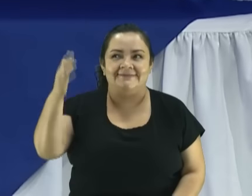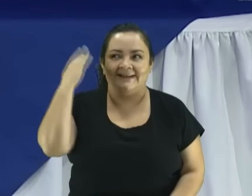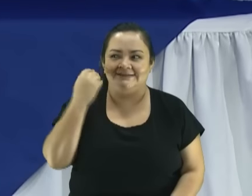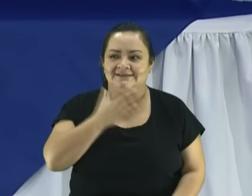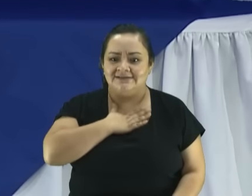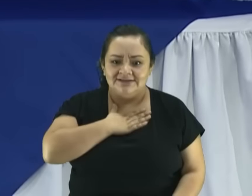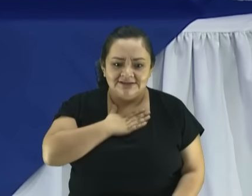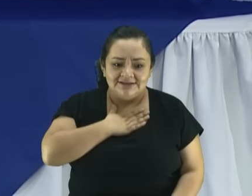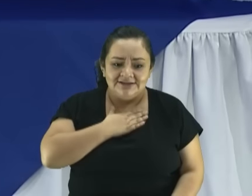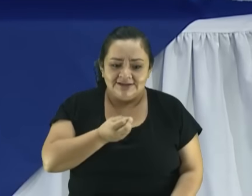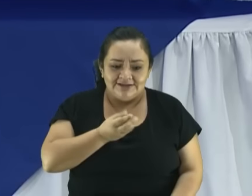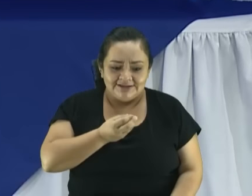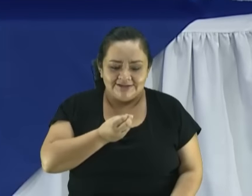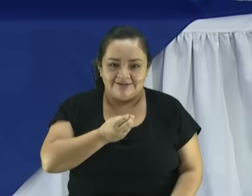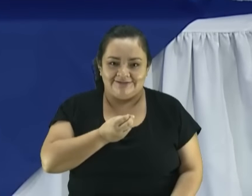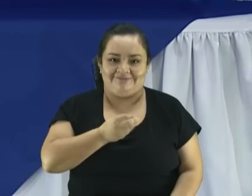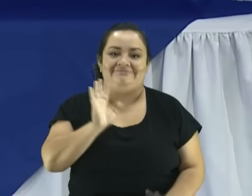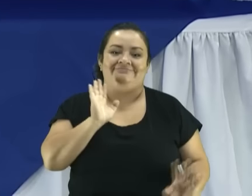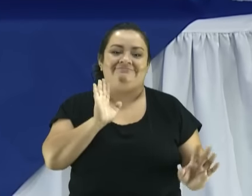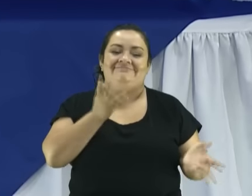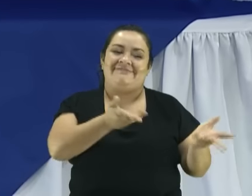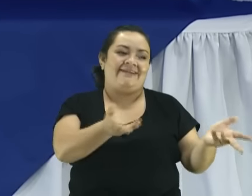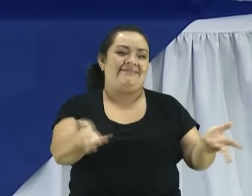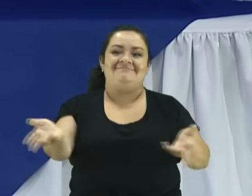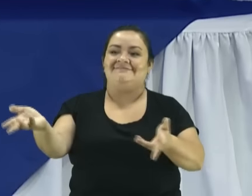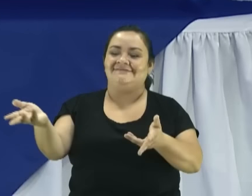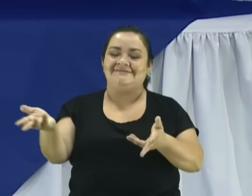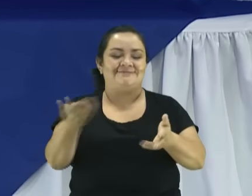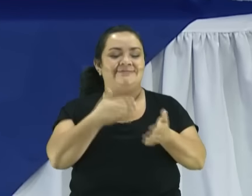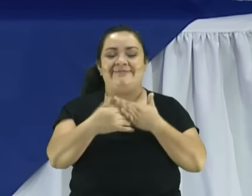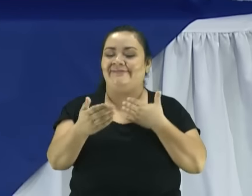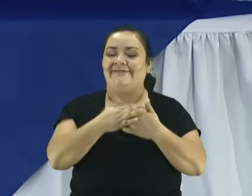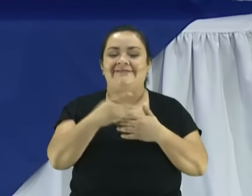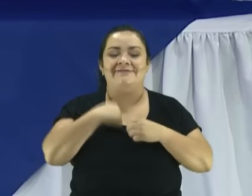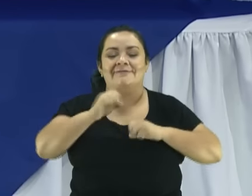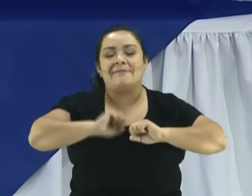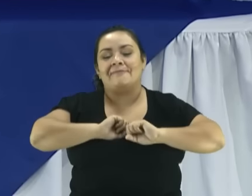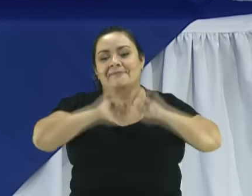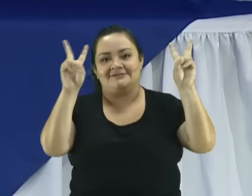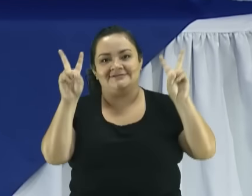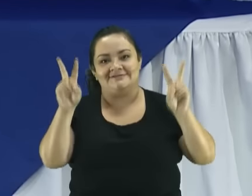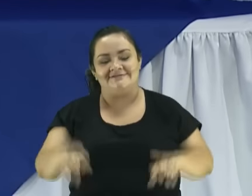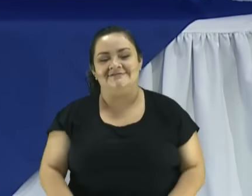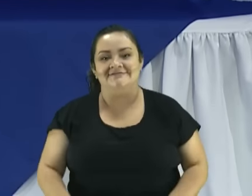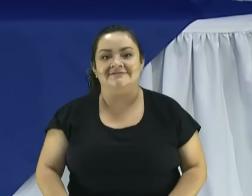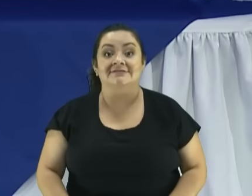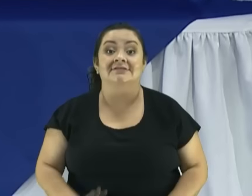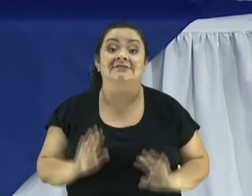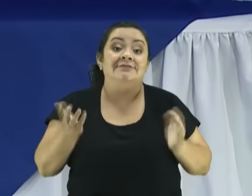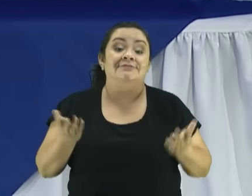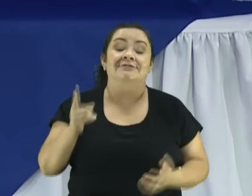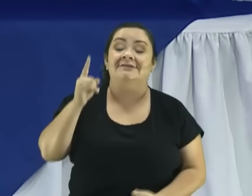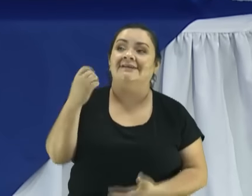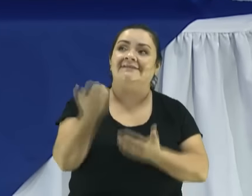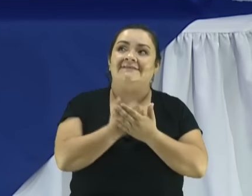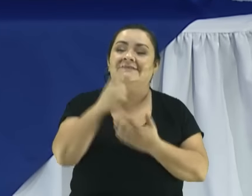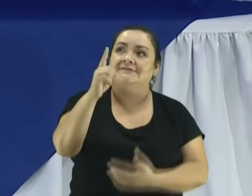te dijera me voy me quedo hermano siga su camino no pasa nada porque el evangelio de Cristo